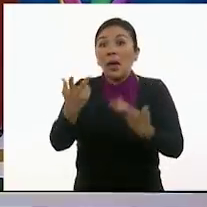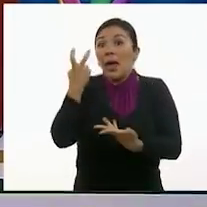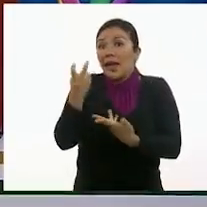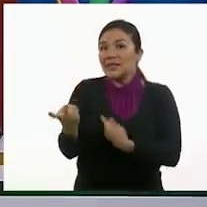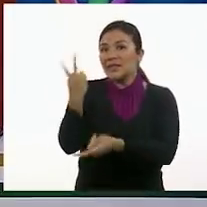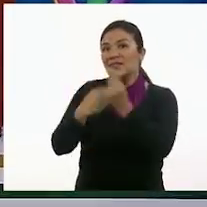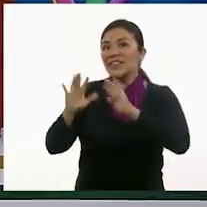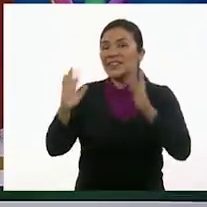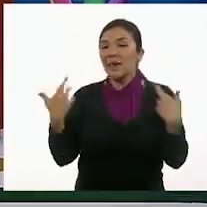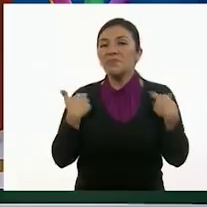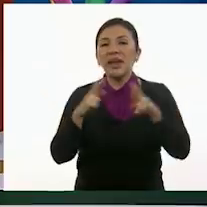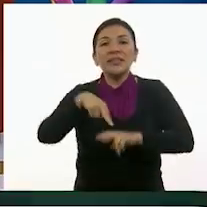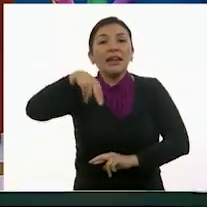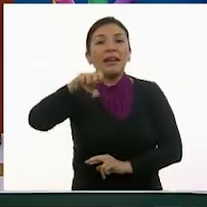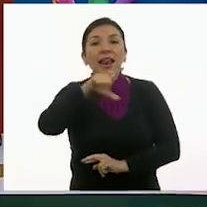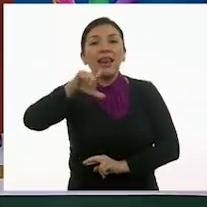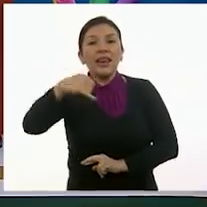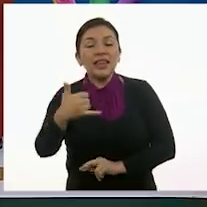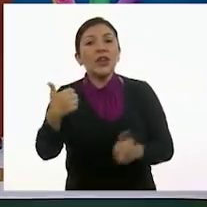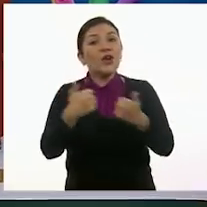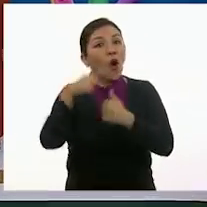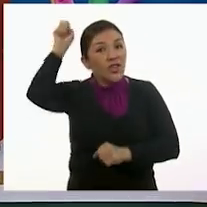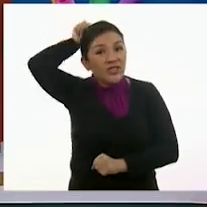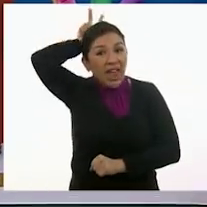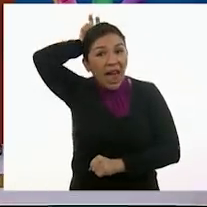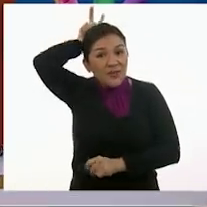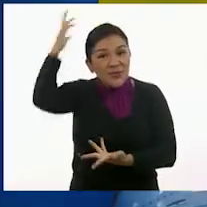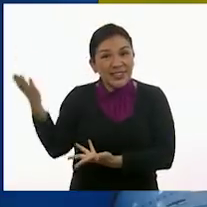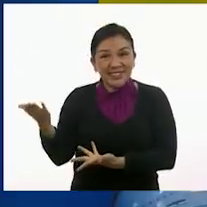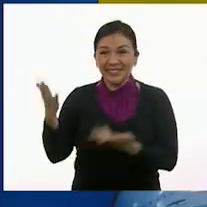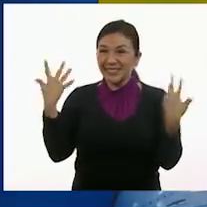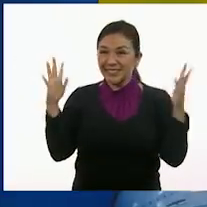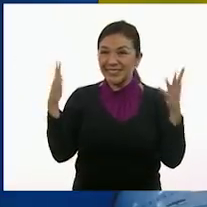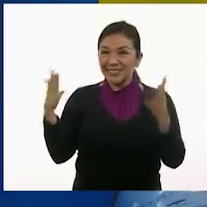ya me acompañan la maestra Nelly y Raúl.